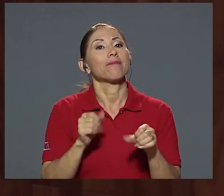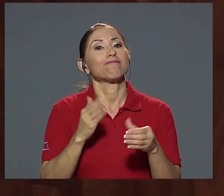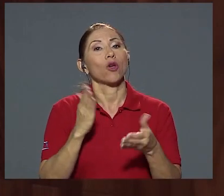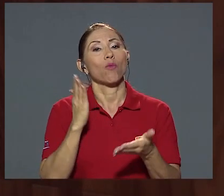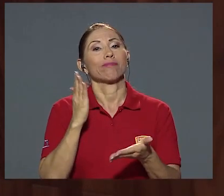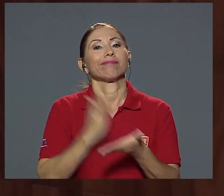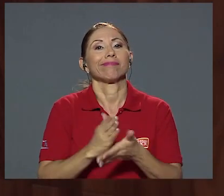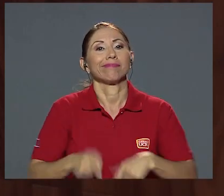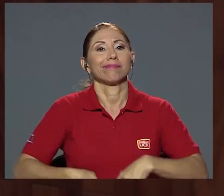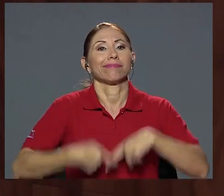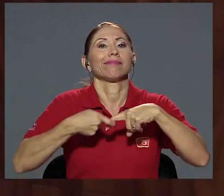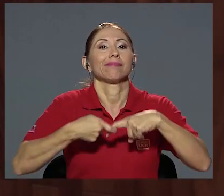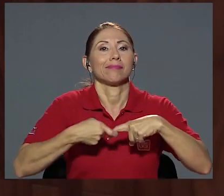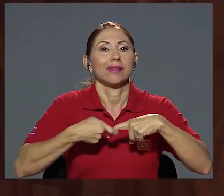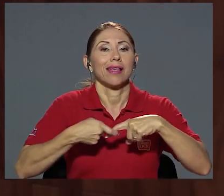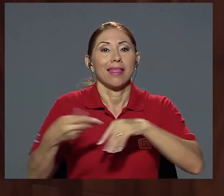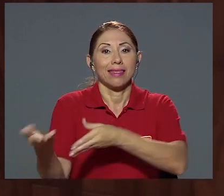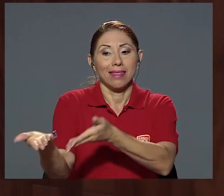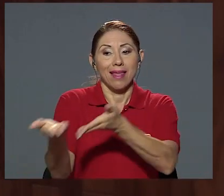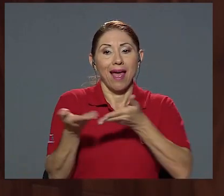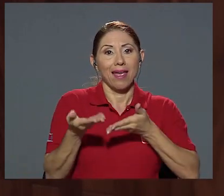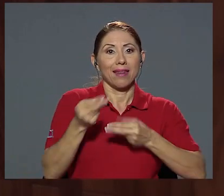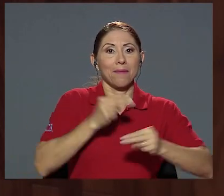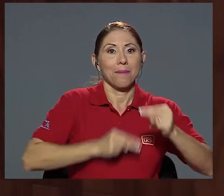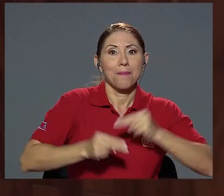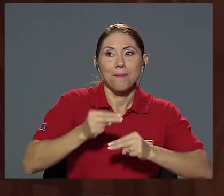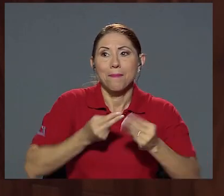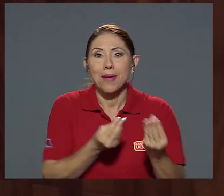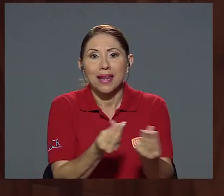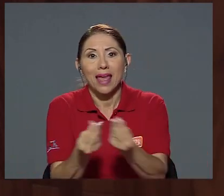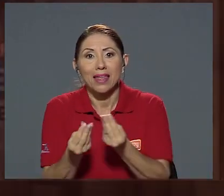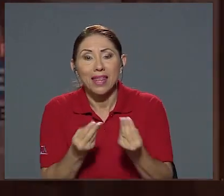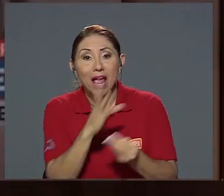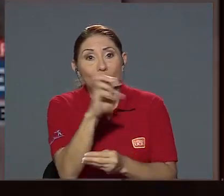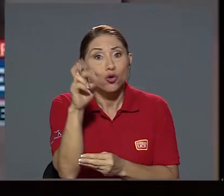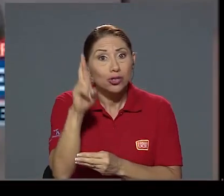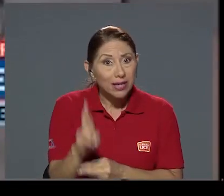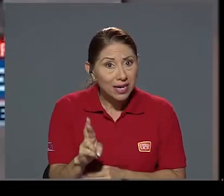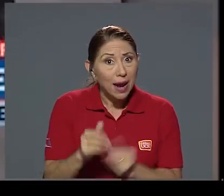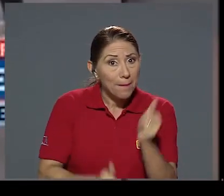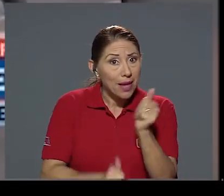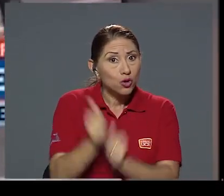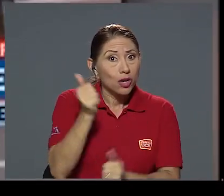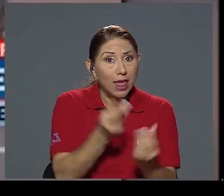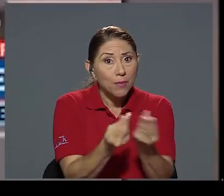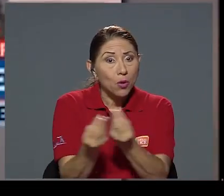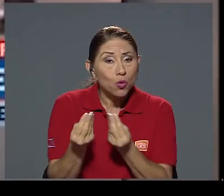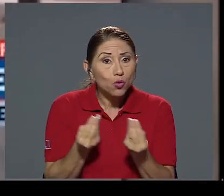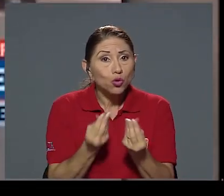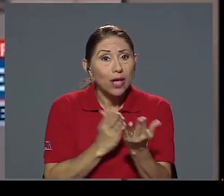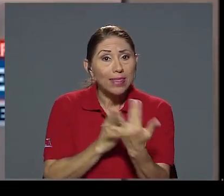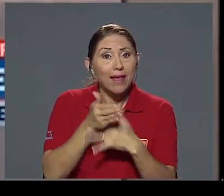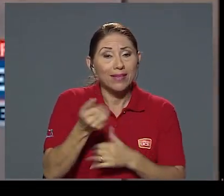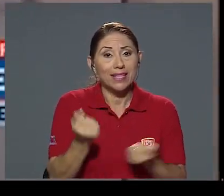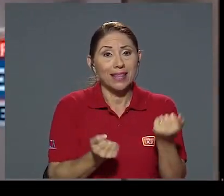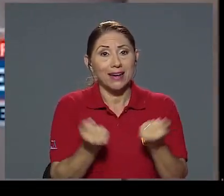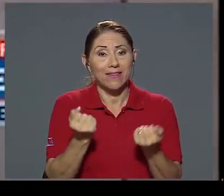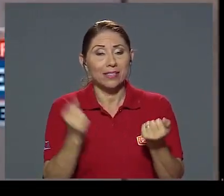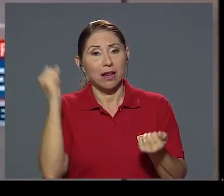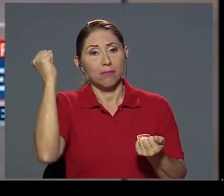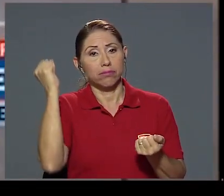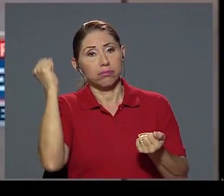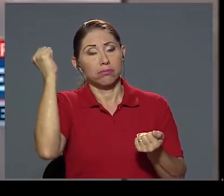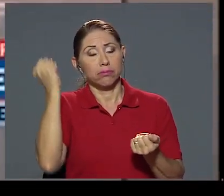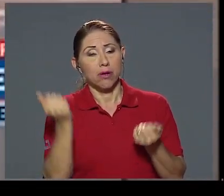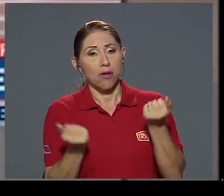a través de Nicaragua. Costa Rica exporta a Centroamérica en su gran mayoría de forma terrestre.